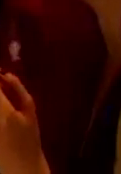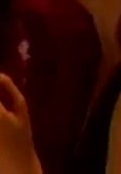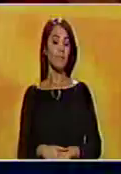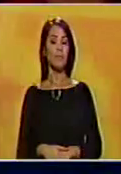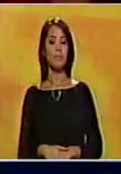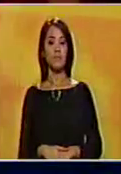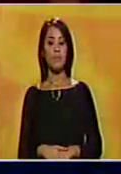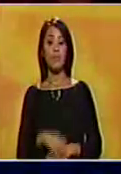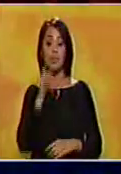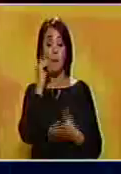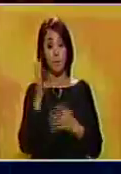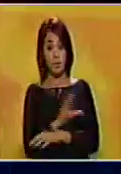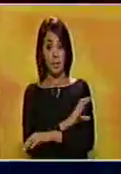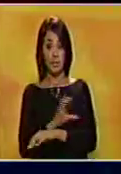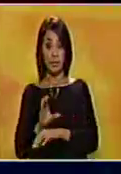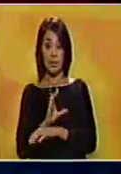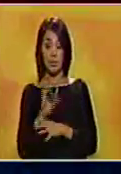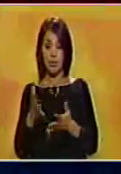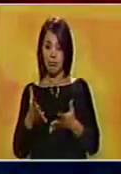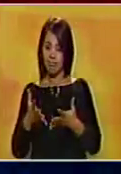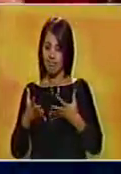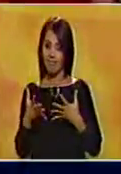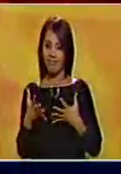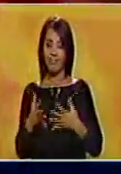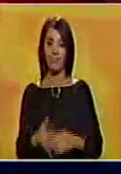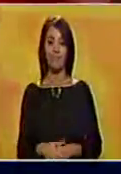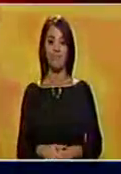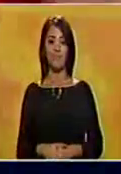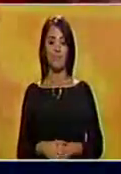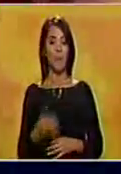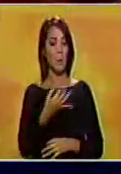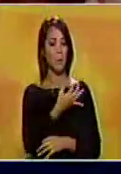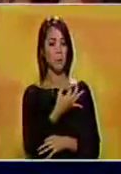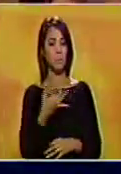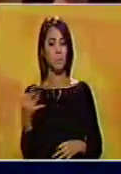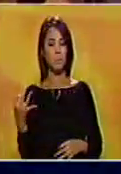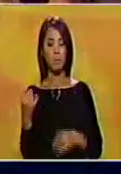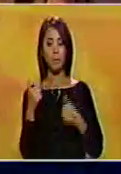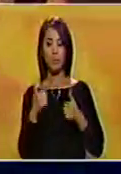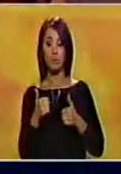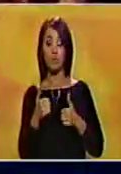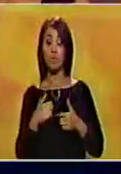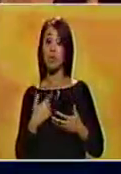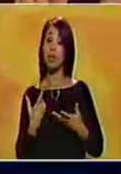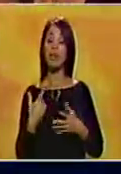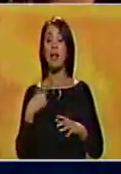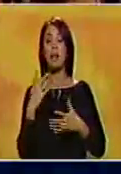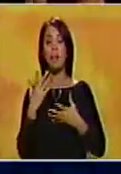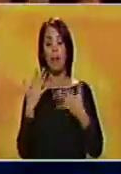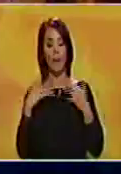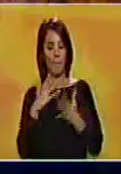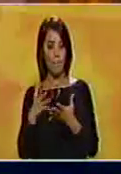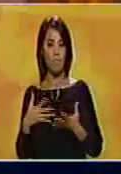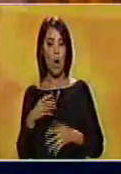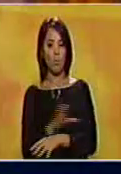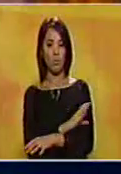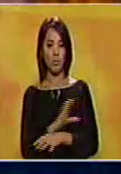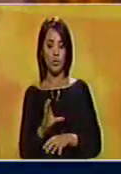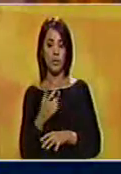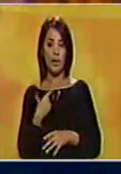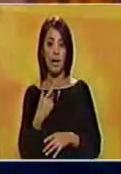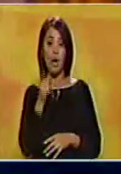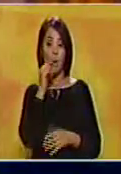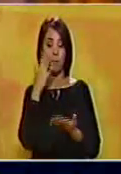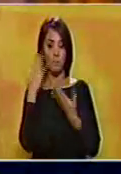Seguimos con Ed Sheeran. El cantante se llevó el reconocimiento de éxito global. Durante la ceremonia de los premios de la música británica, el cantante